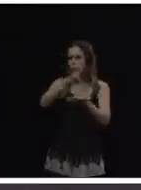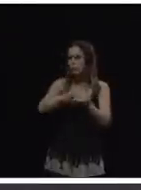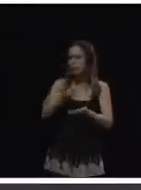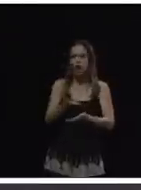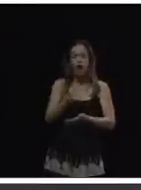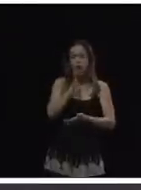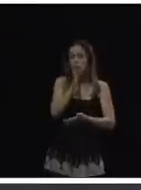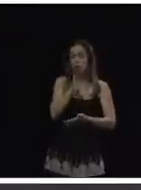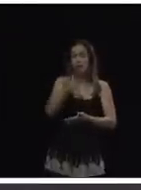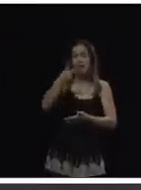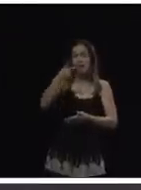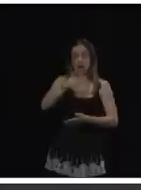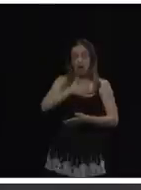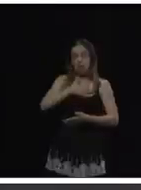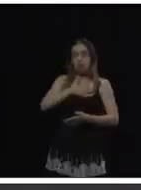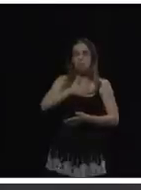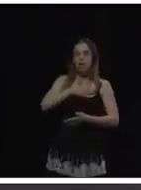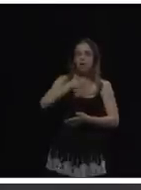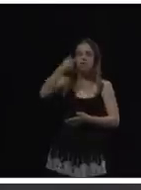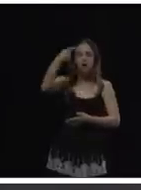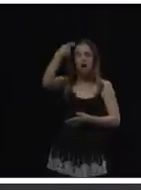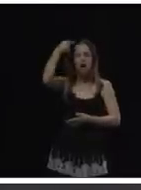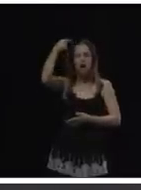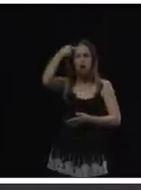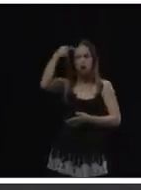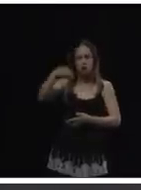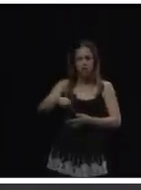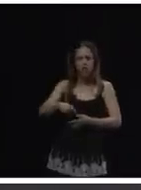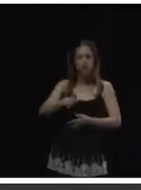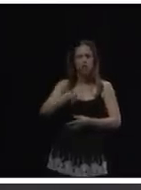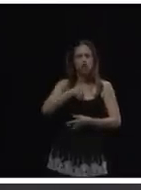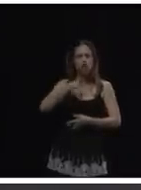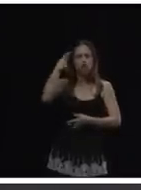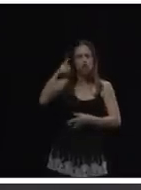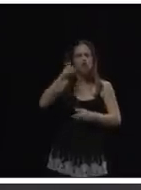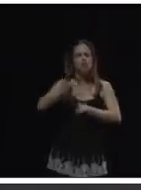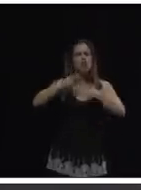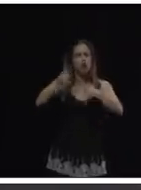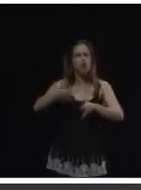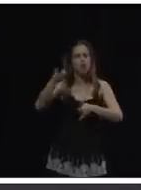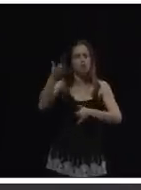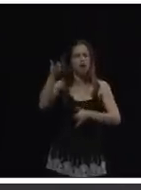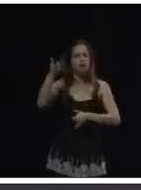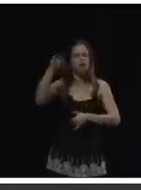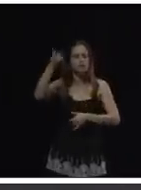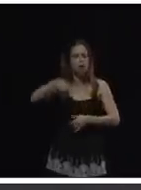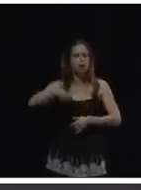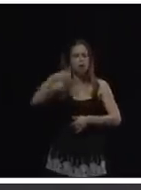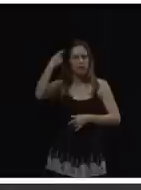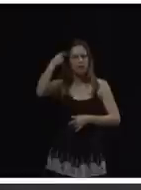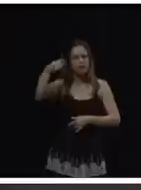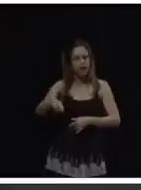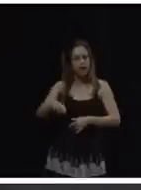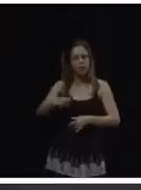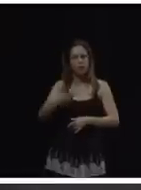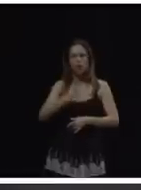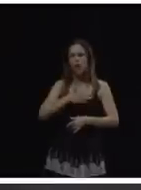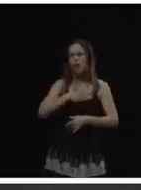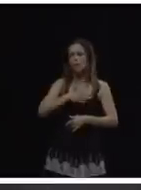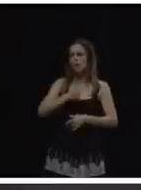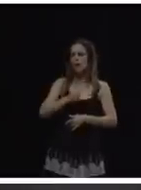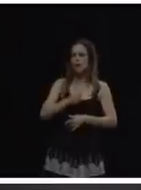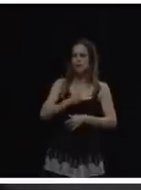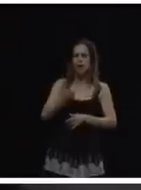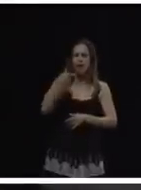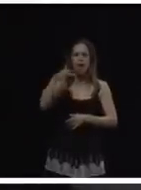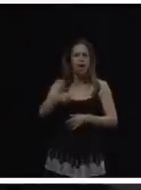en la conciencia, y eso sí quiero que se diga, porque sé que Yolanda también lo sabe y es sensible a eso. Con esa patria en la conciencia, cuando en